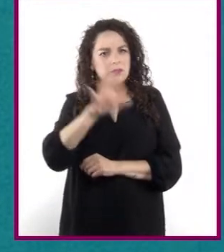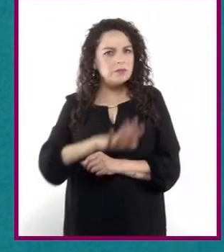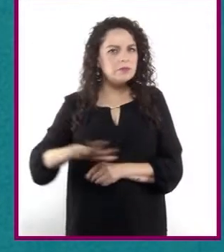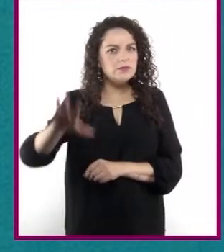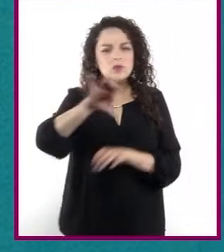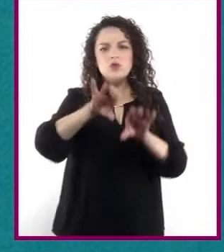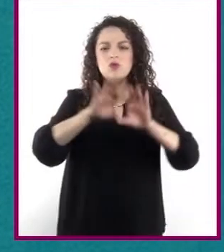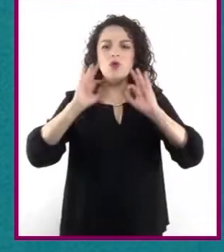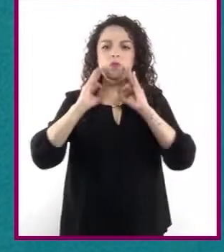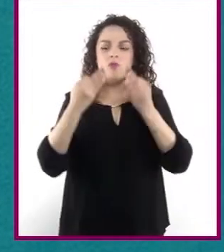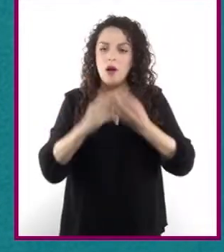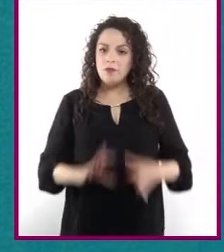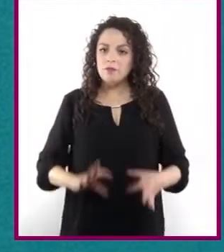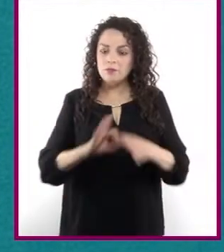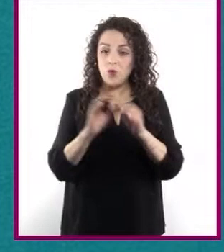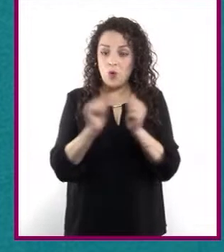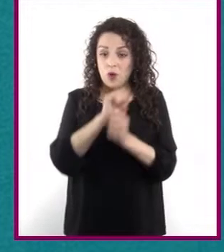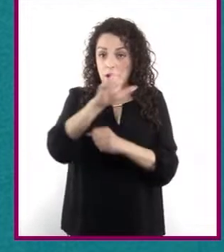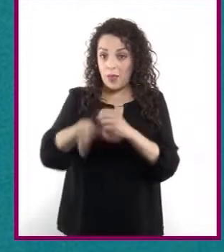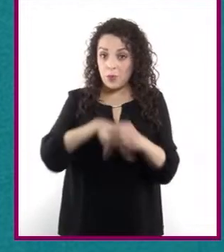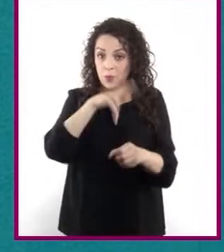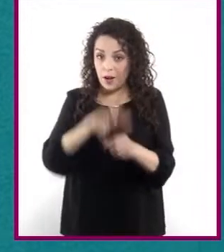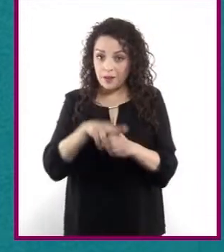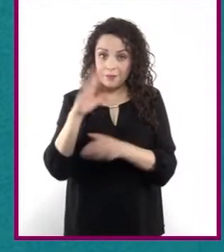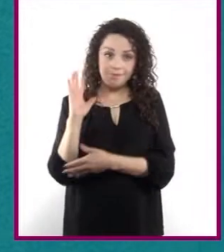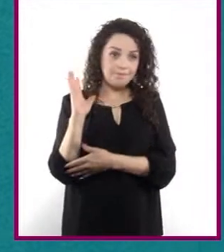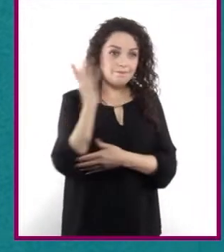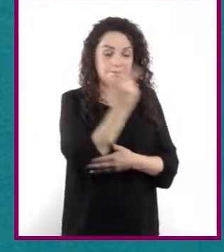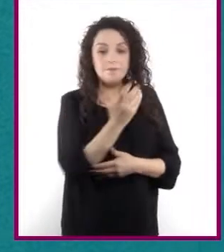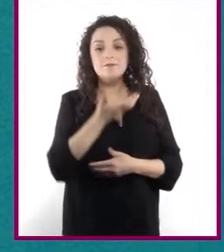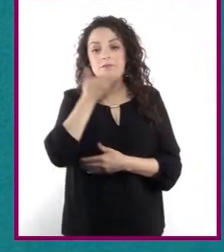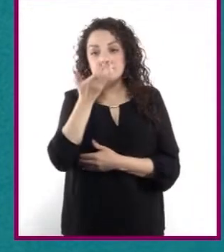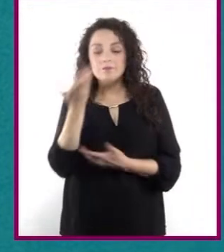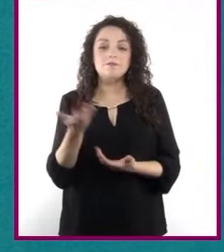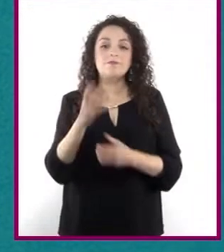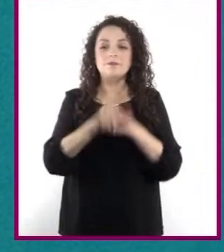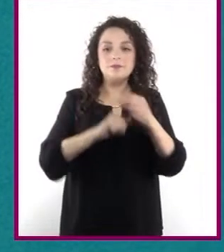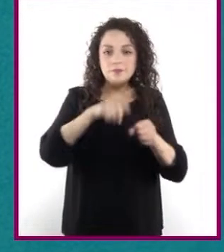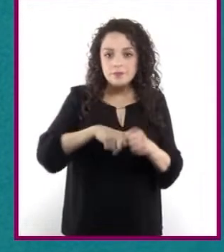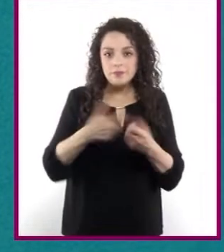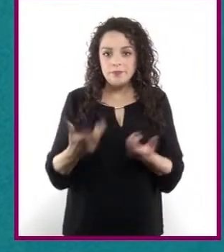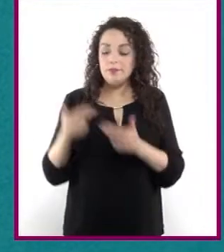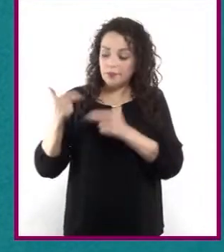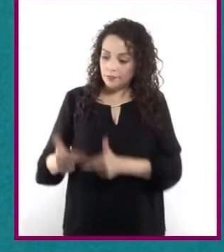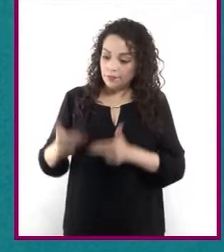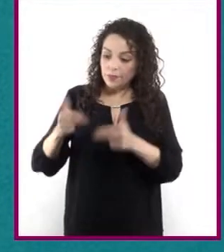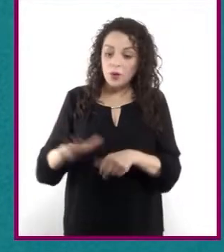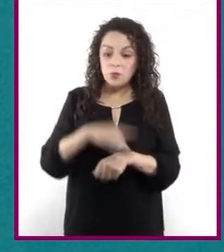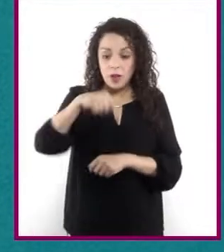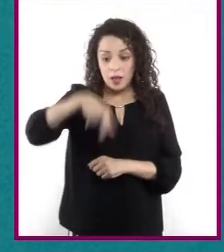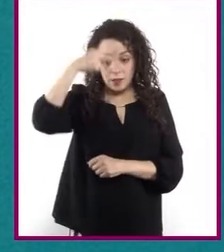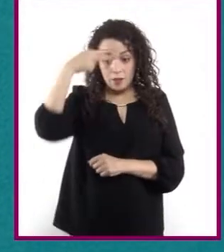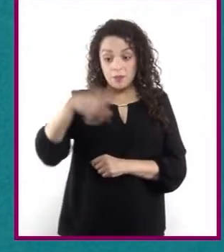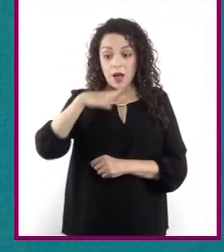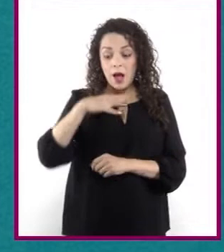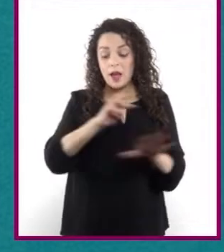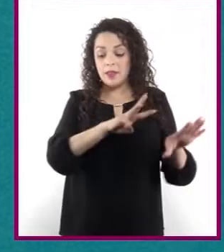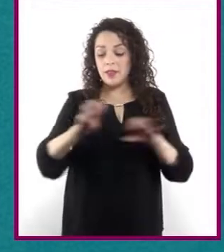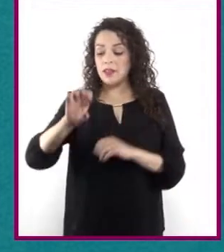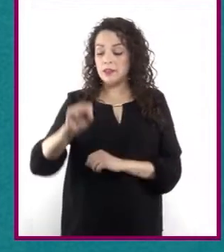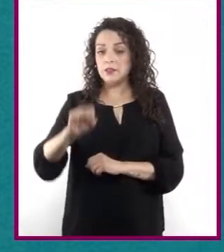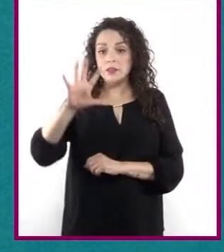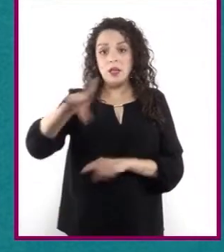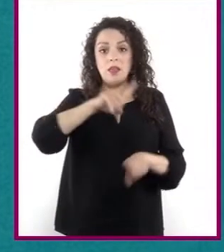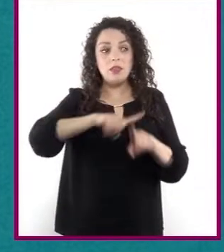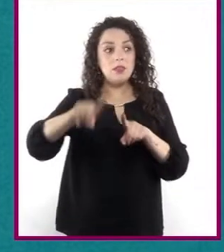forma de relacionarse con la naturaleza, preservando sus tradiciones, pues en nuestro país se hablan 365